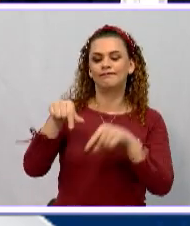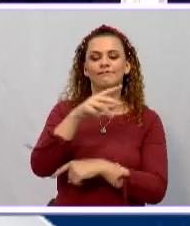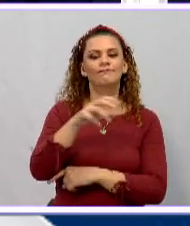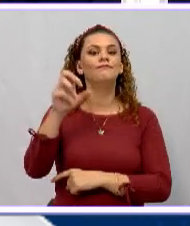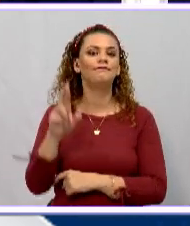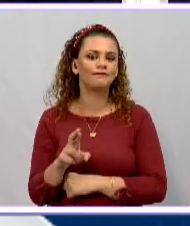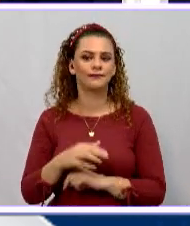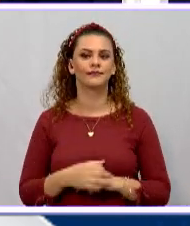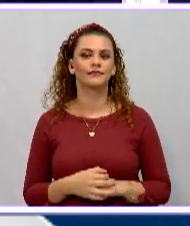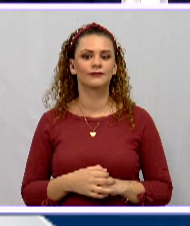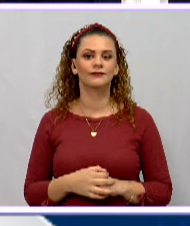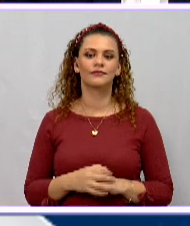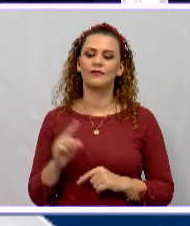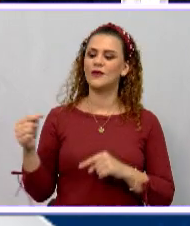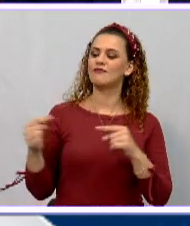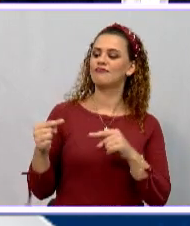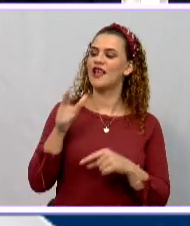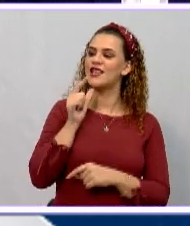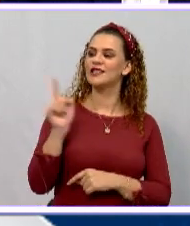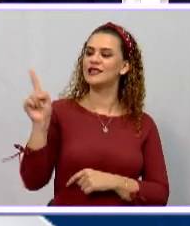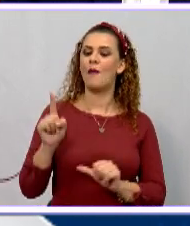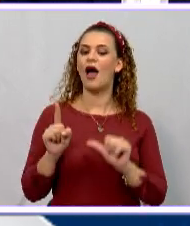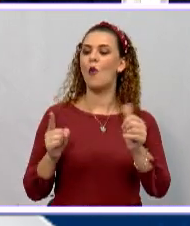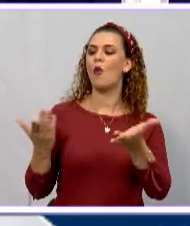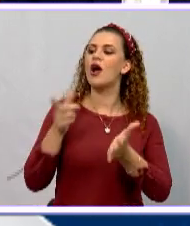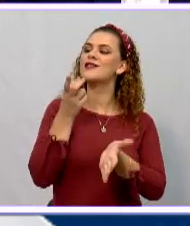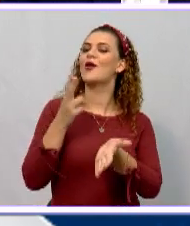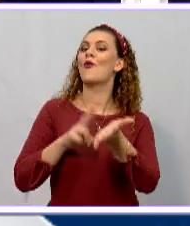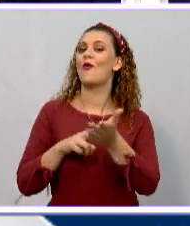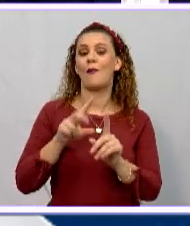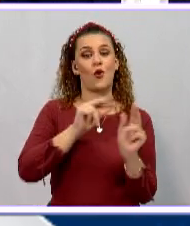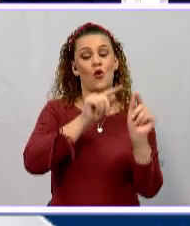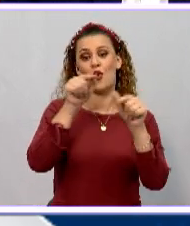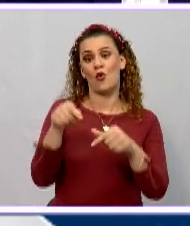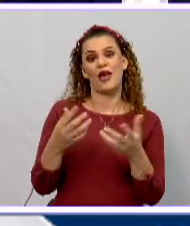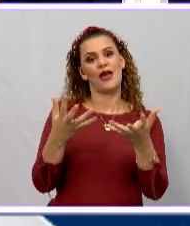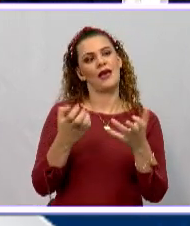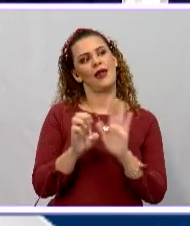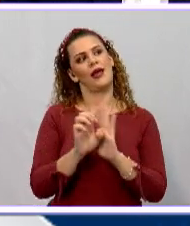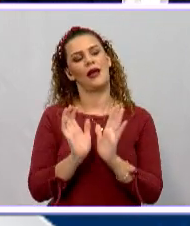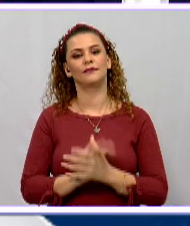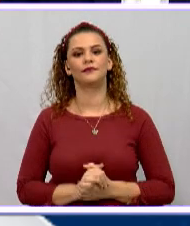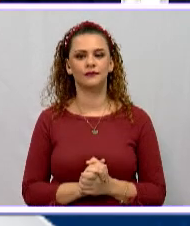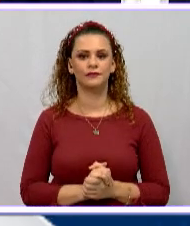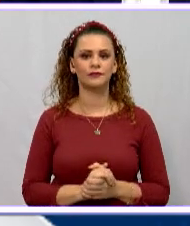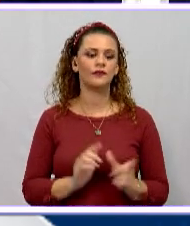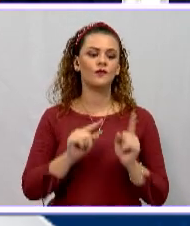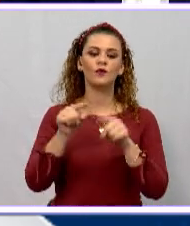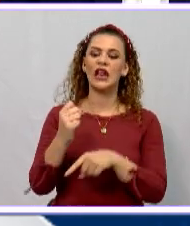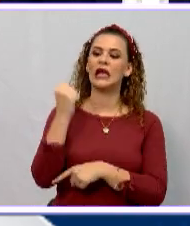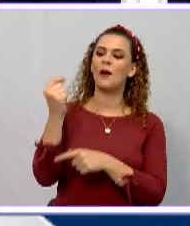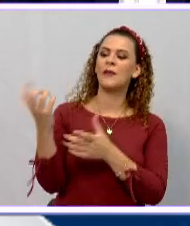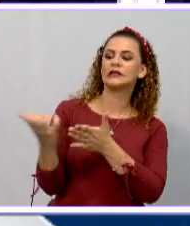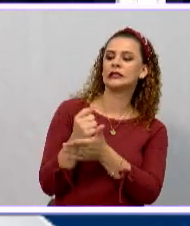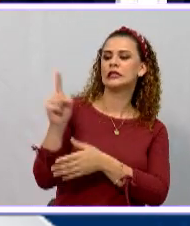Rica Y ser disputado por Saprissa y la liga deportiva Alajuelense pero él no viene porque quiera porque quiera venir a ganar más